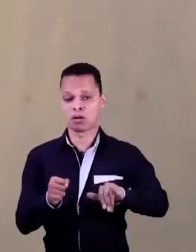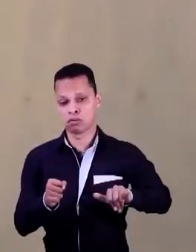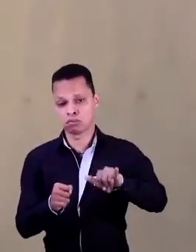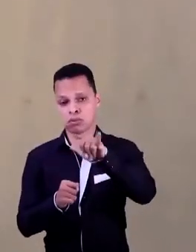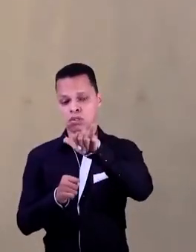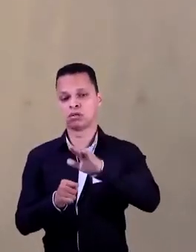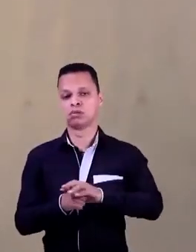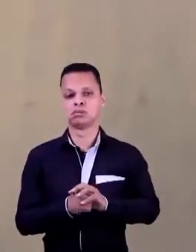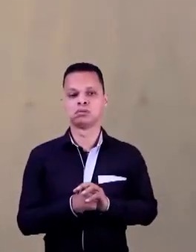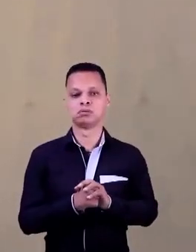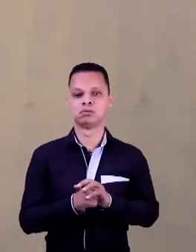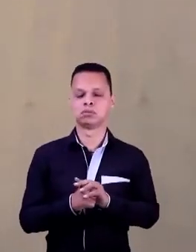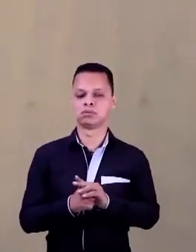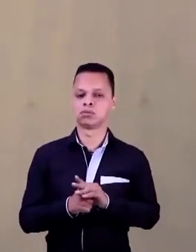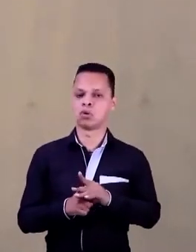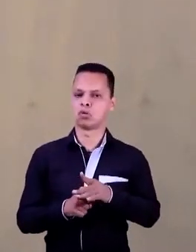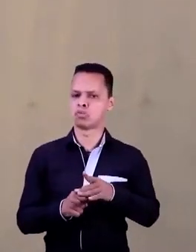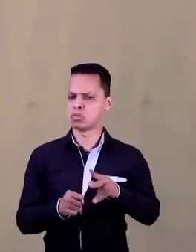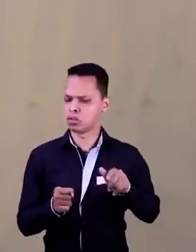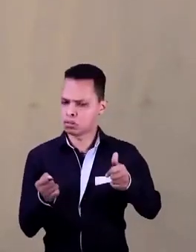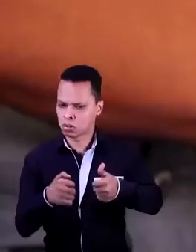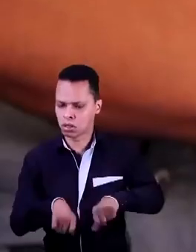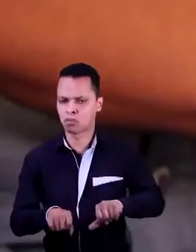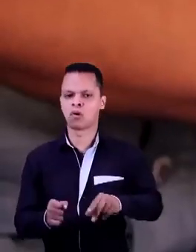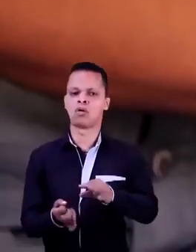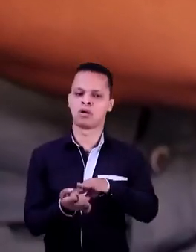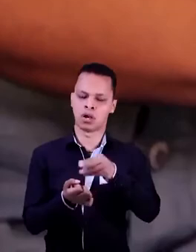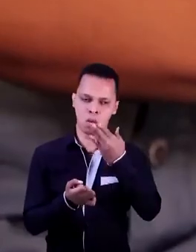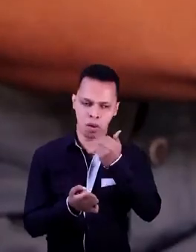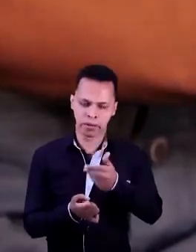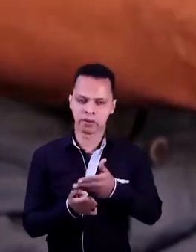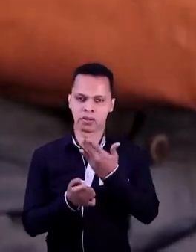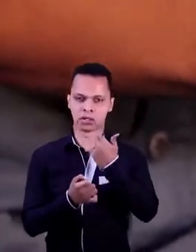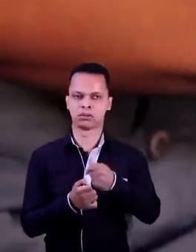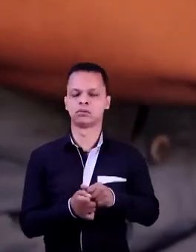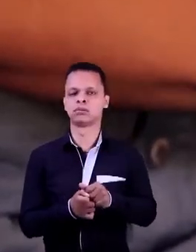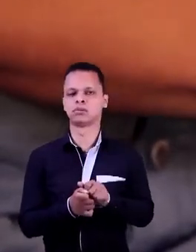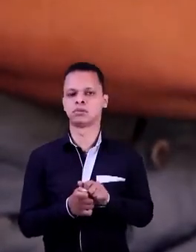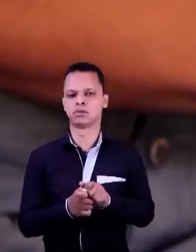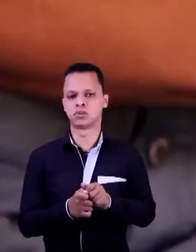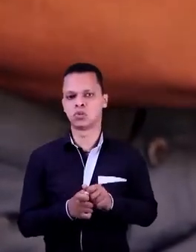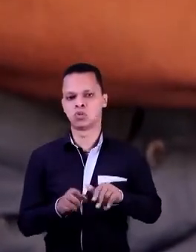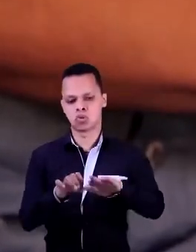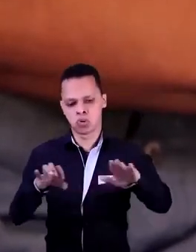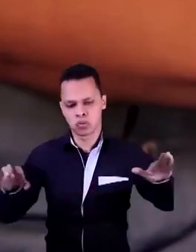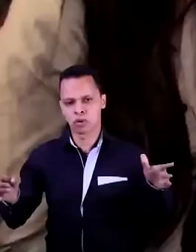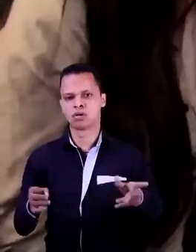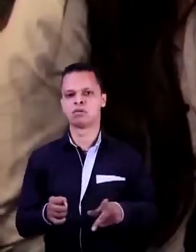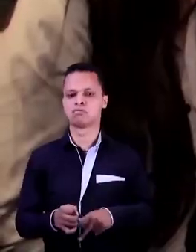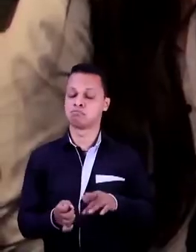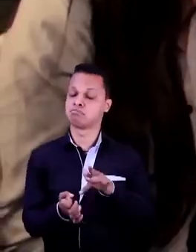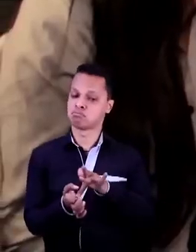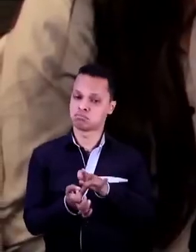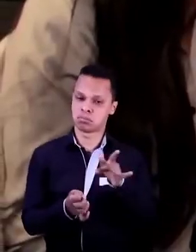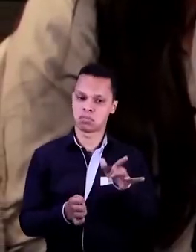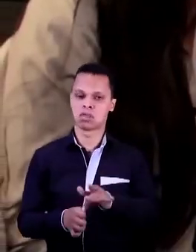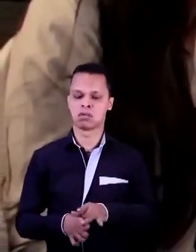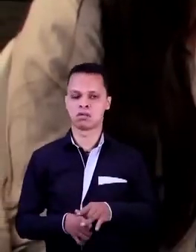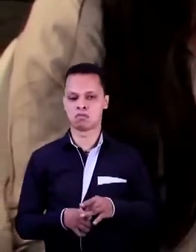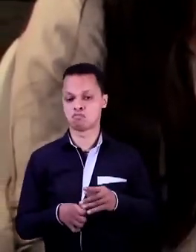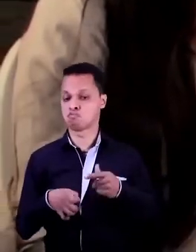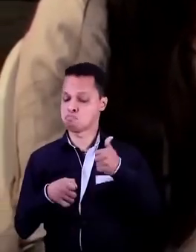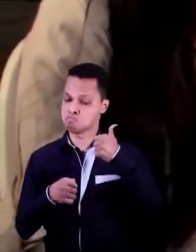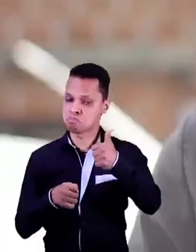los viajes. El transporte, la alimentación y los espacios donde hemos ido nos han parecido muy